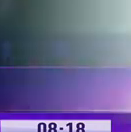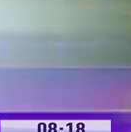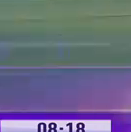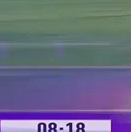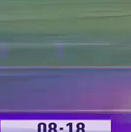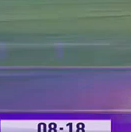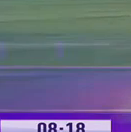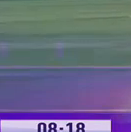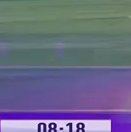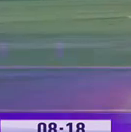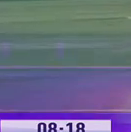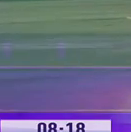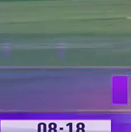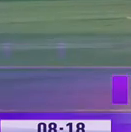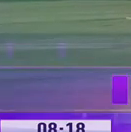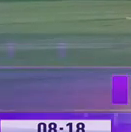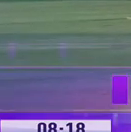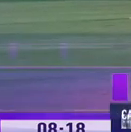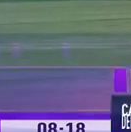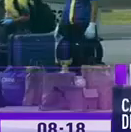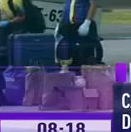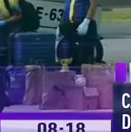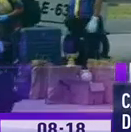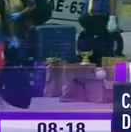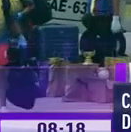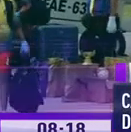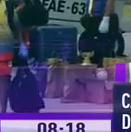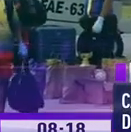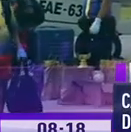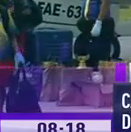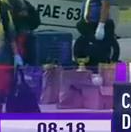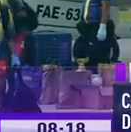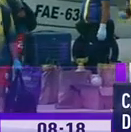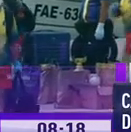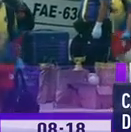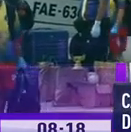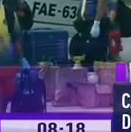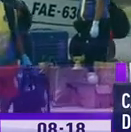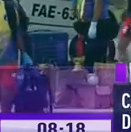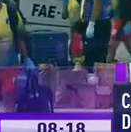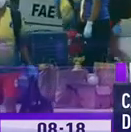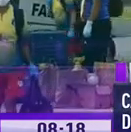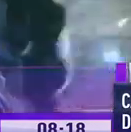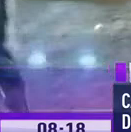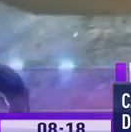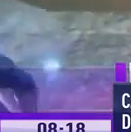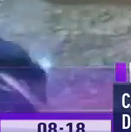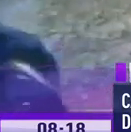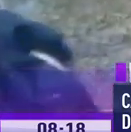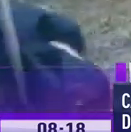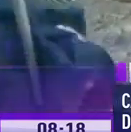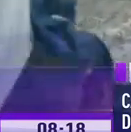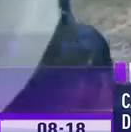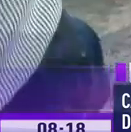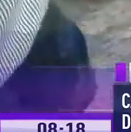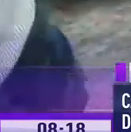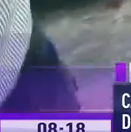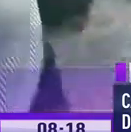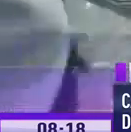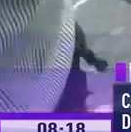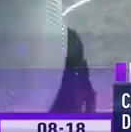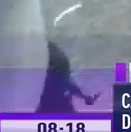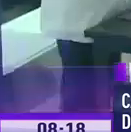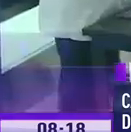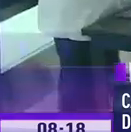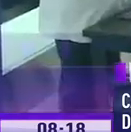Valencia confirma la llegada del primer vuelo humanitario con ecuatorianos desde México. Esto y más al retornar en el primer noticiero de la